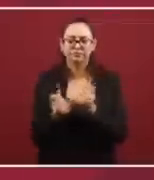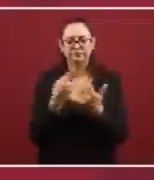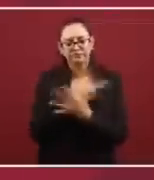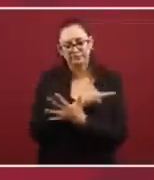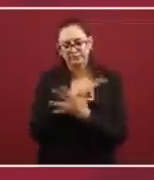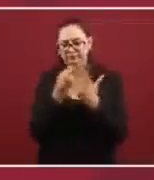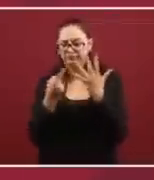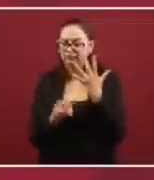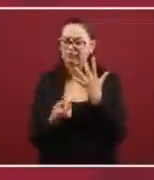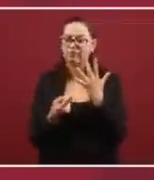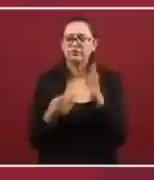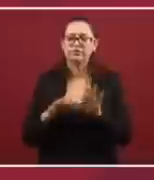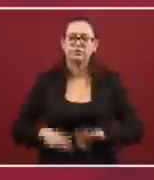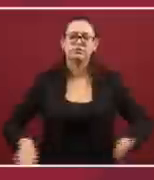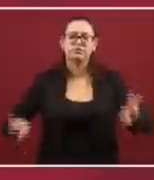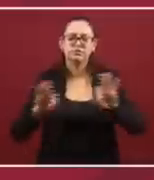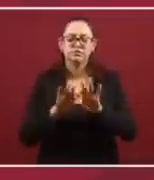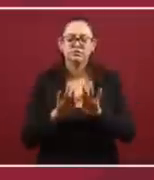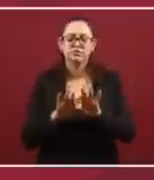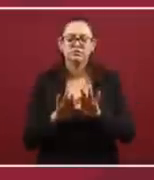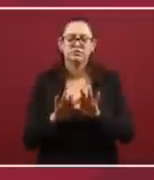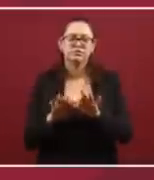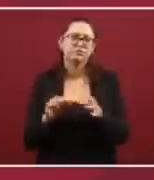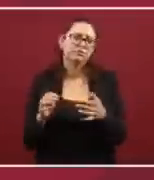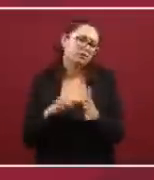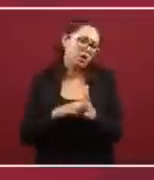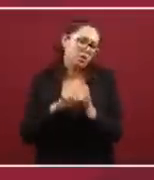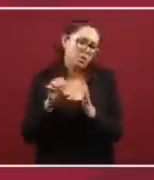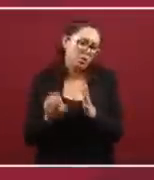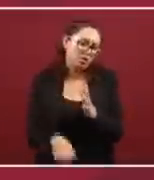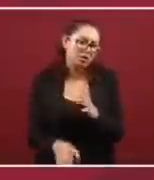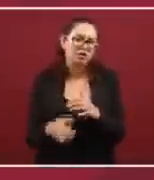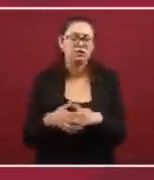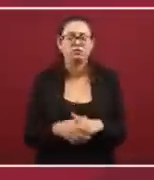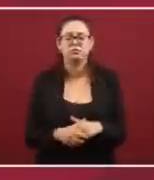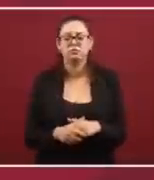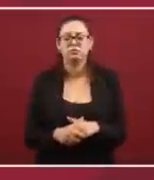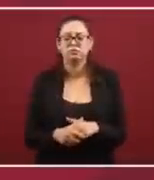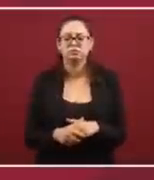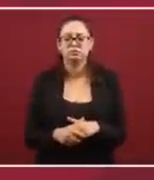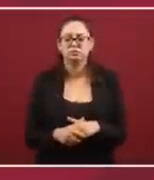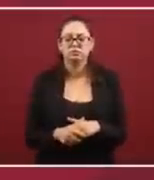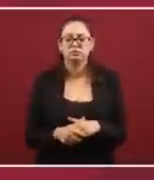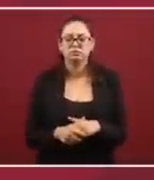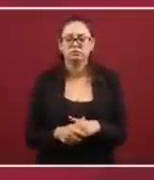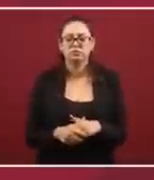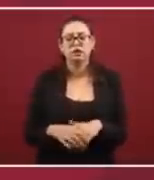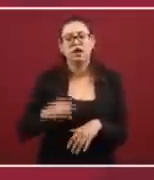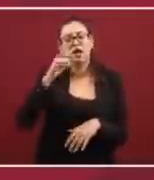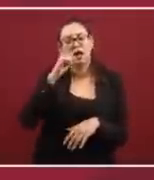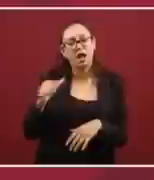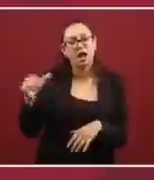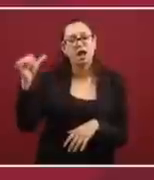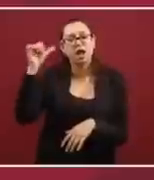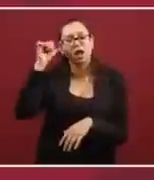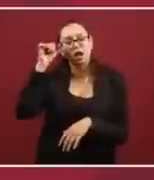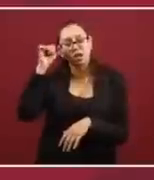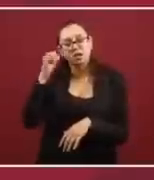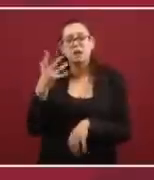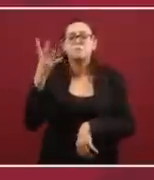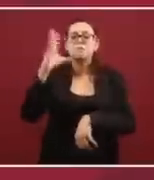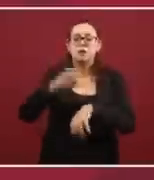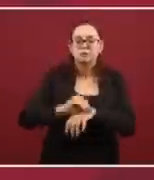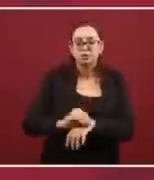van por ejemplo el acuerdo que se adoptó el día de ayer para permitir la libertad de tránsito a través de dos rutas